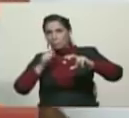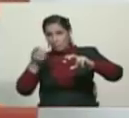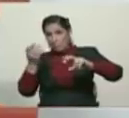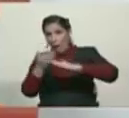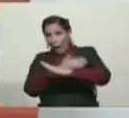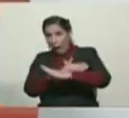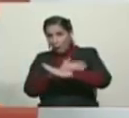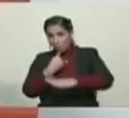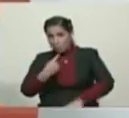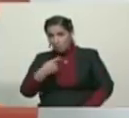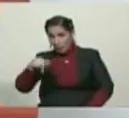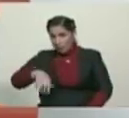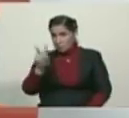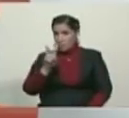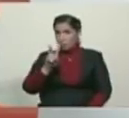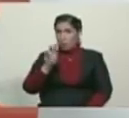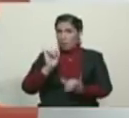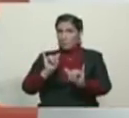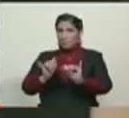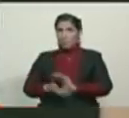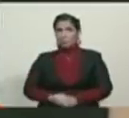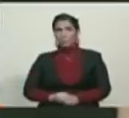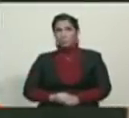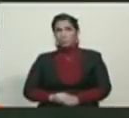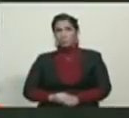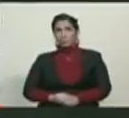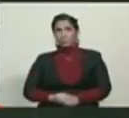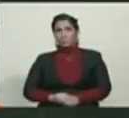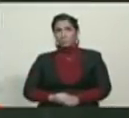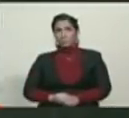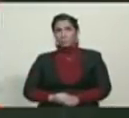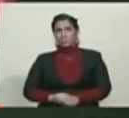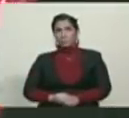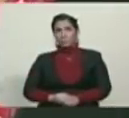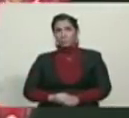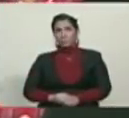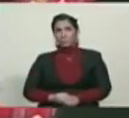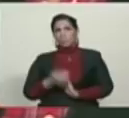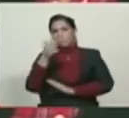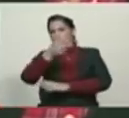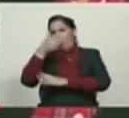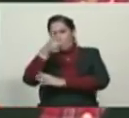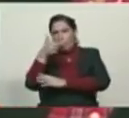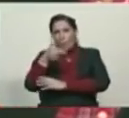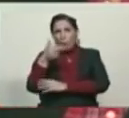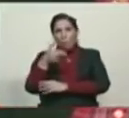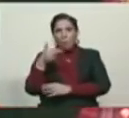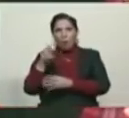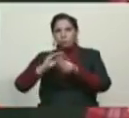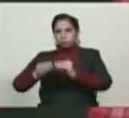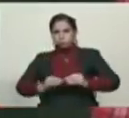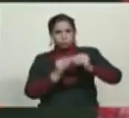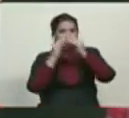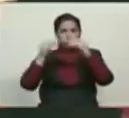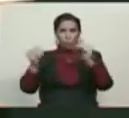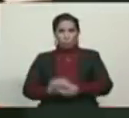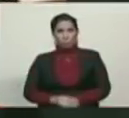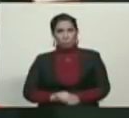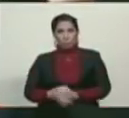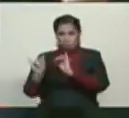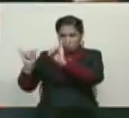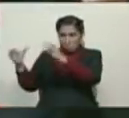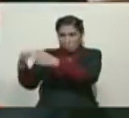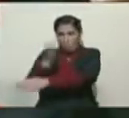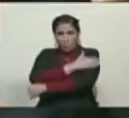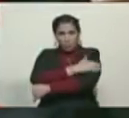Aquí mismo. Sí, ni bambalina ni sempertina, sino con plomo. Rómulo Betancourt.